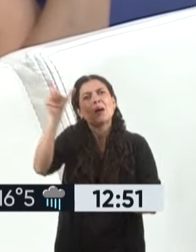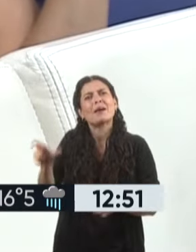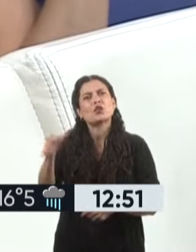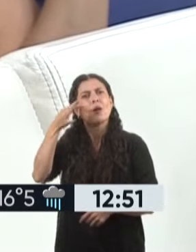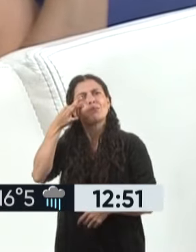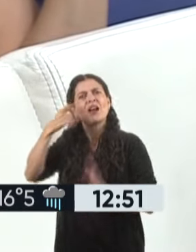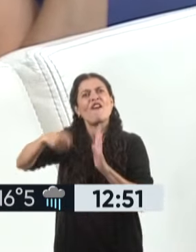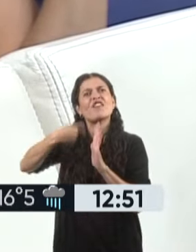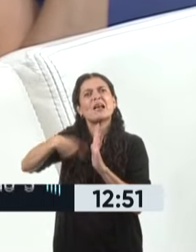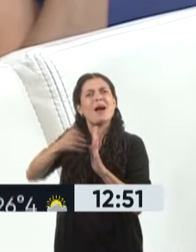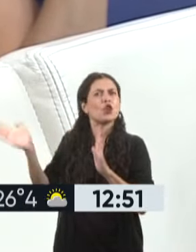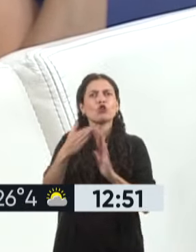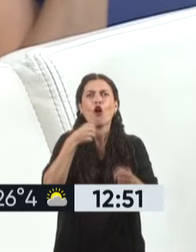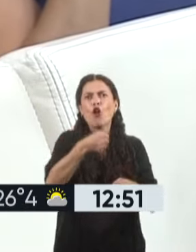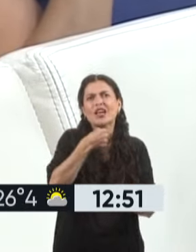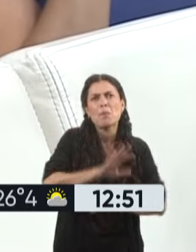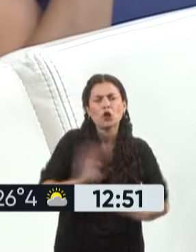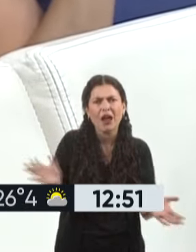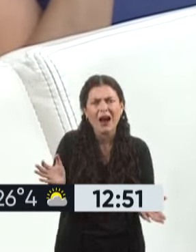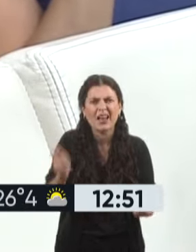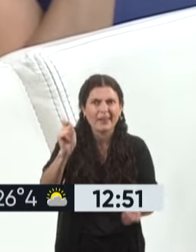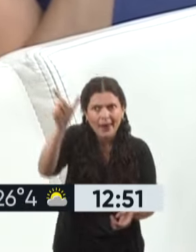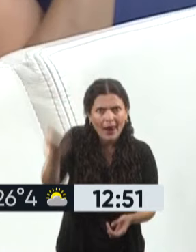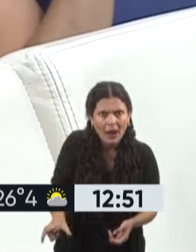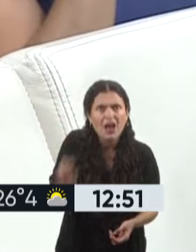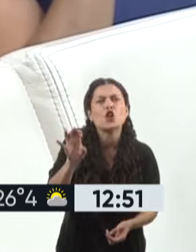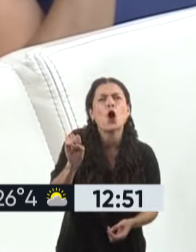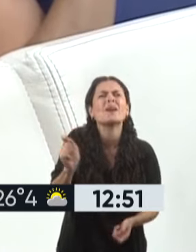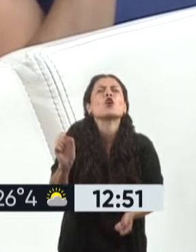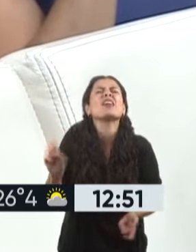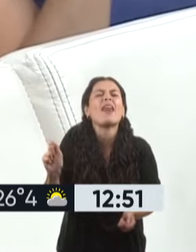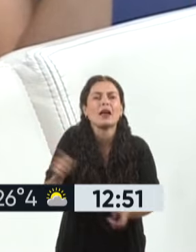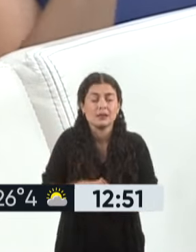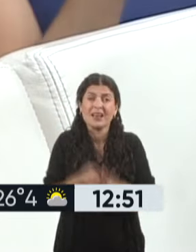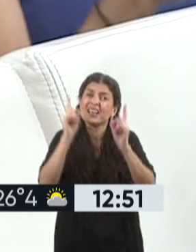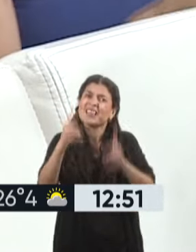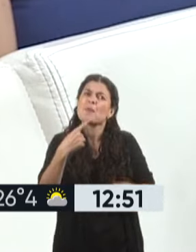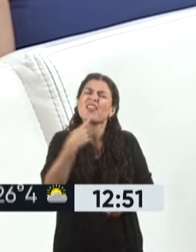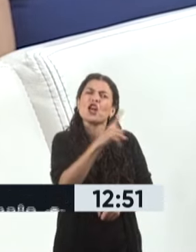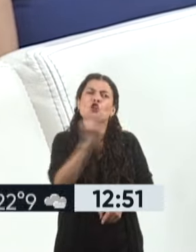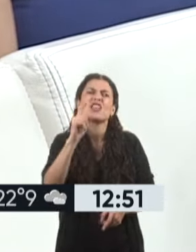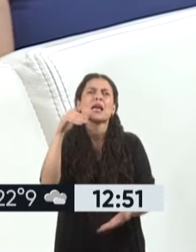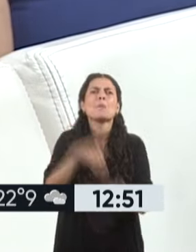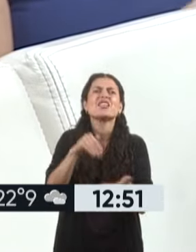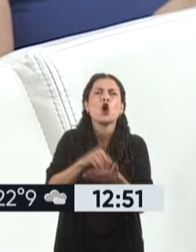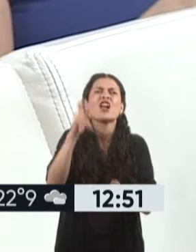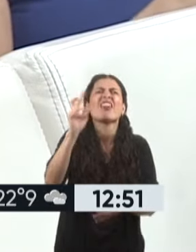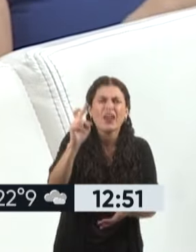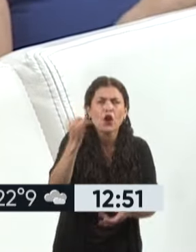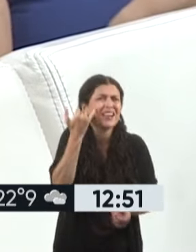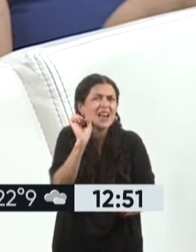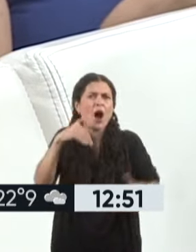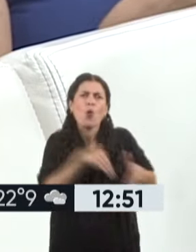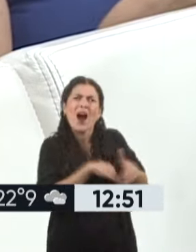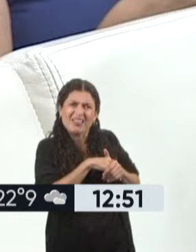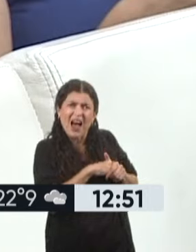vos. Y además señaló que había 100 millones de dólares a disposición de la Argentina y que estaba